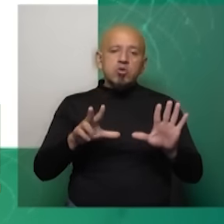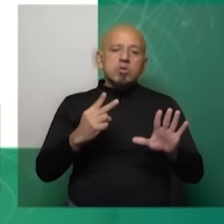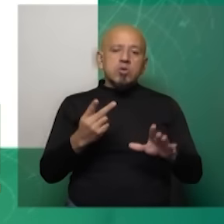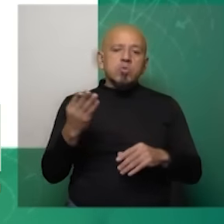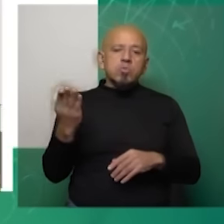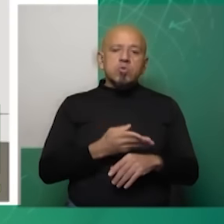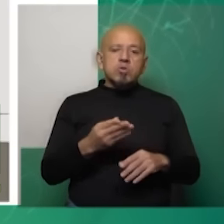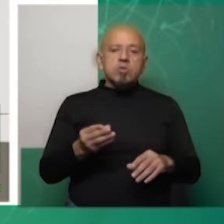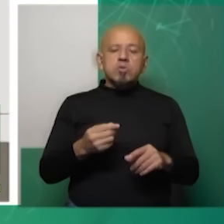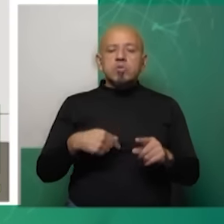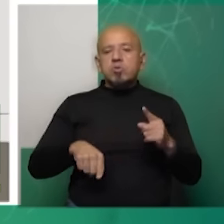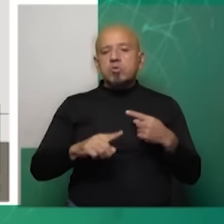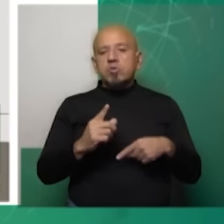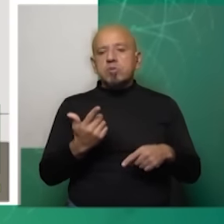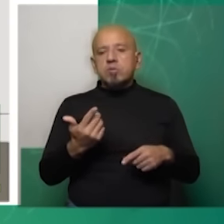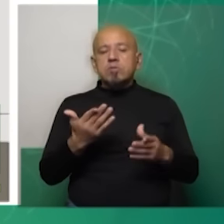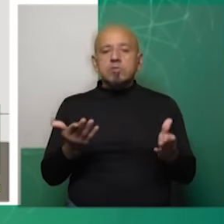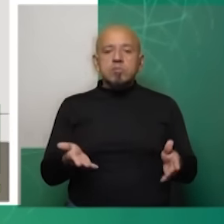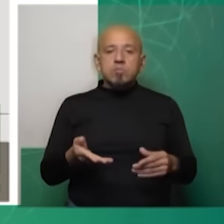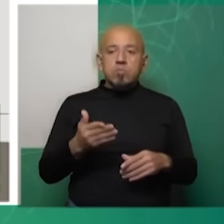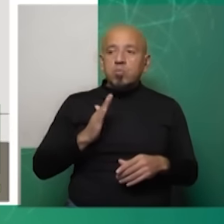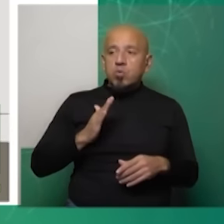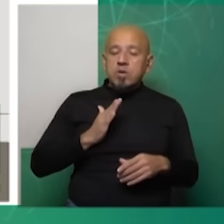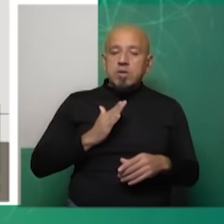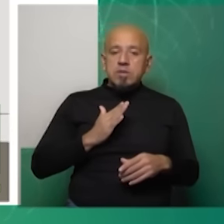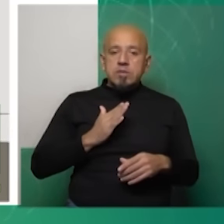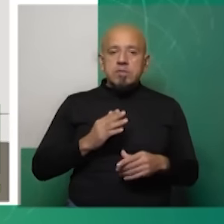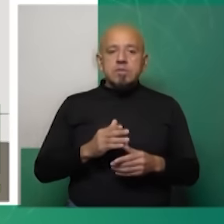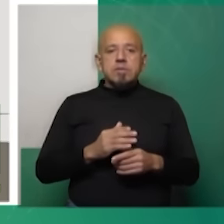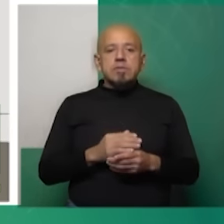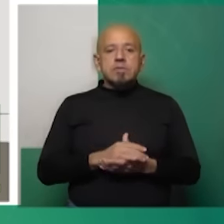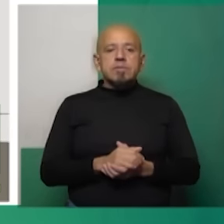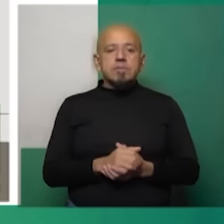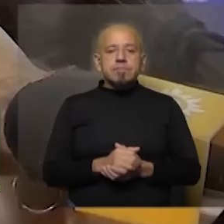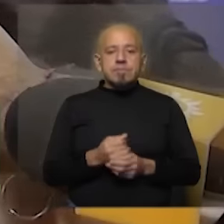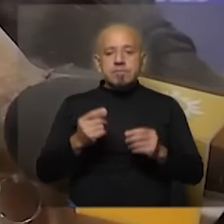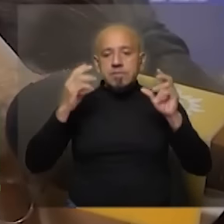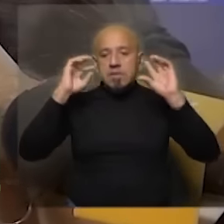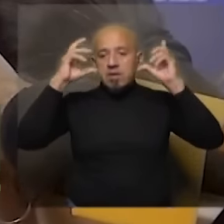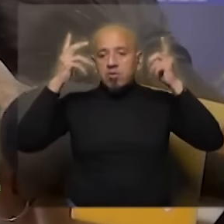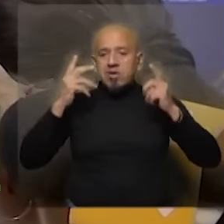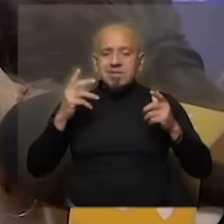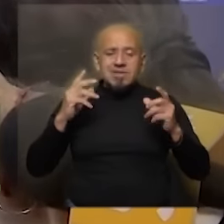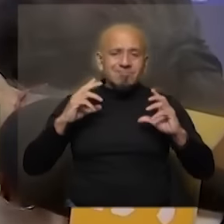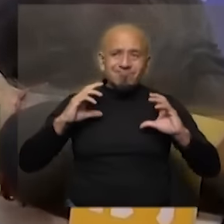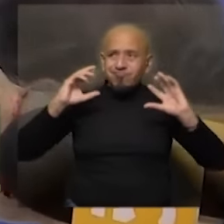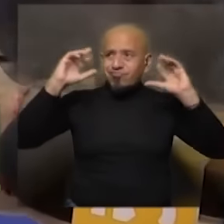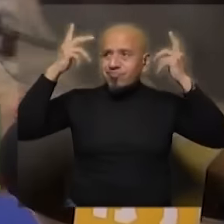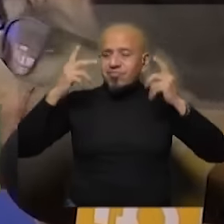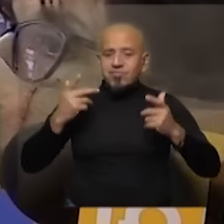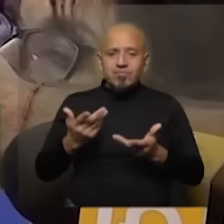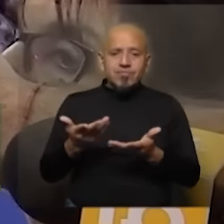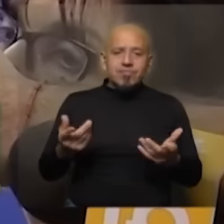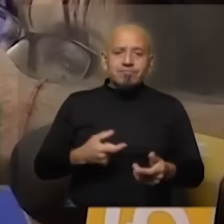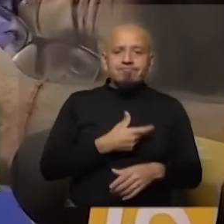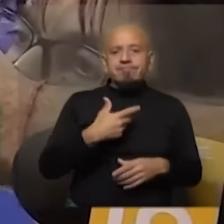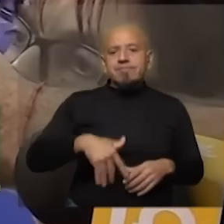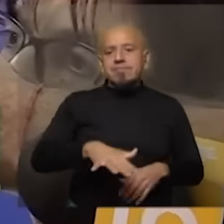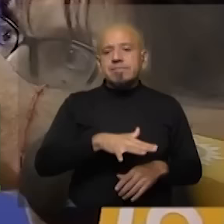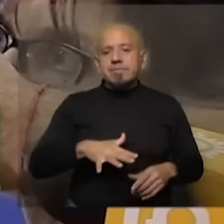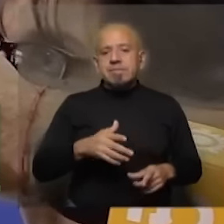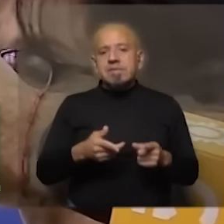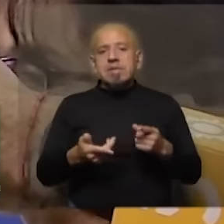82% de las víctimas de delitos sexuales son mujeres. La violencia en la sociedad se incrementa. Nosotros asistimos a